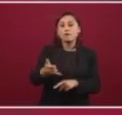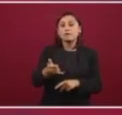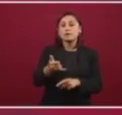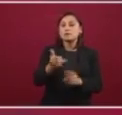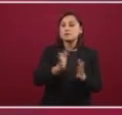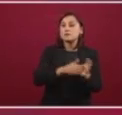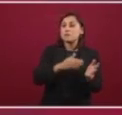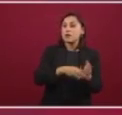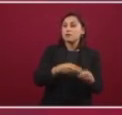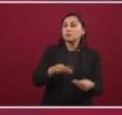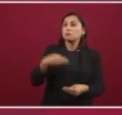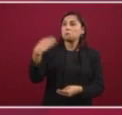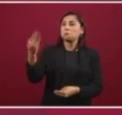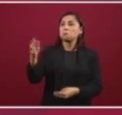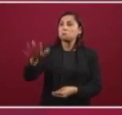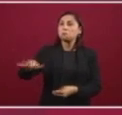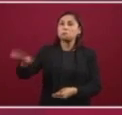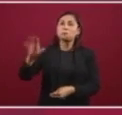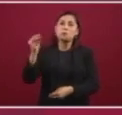de abogados,